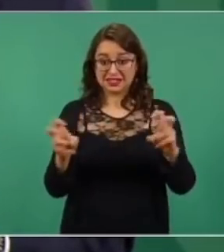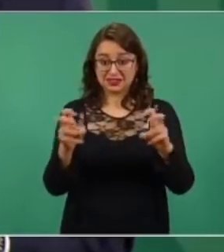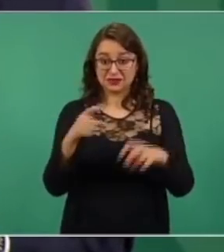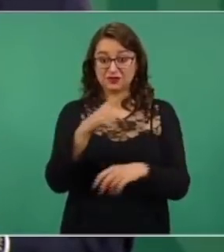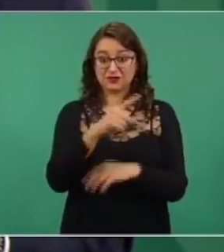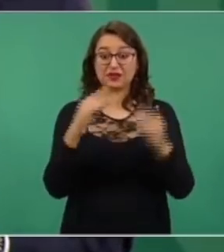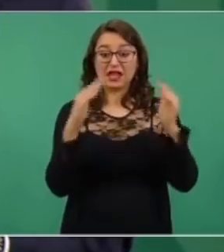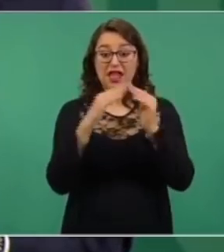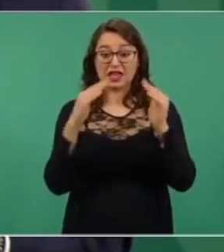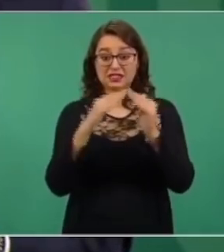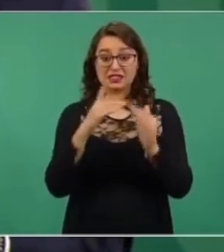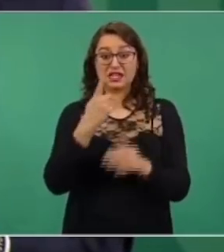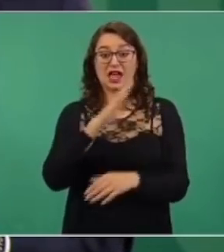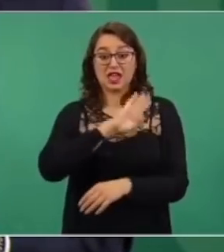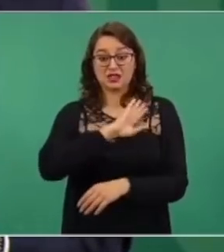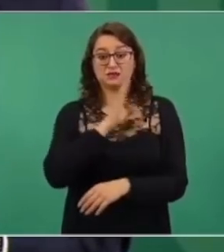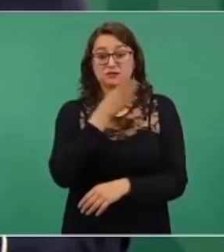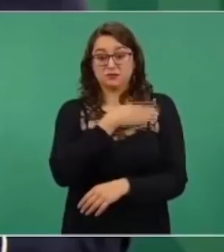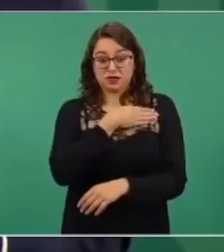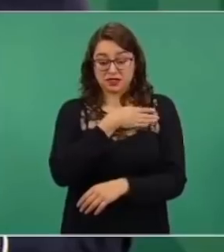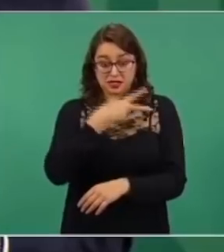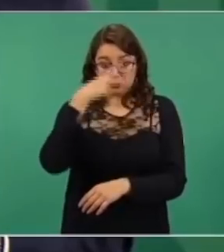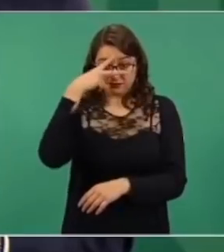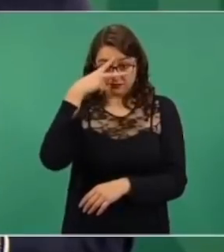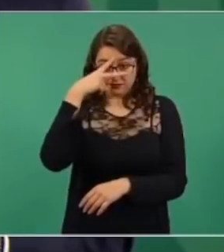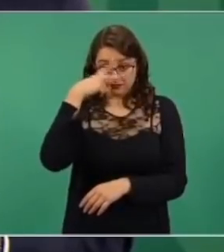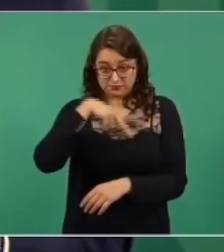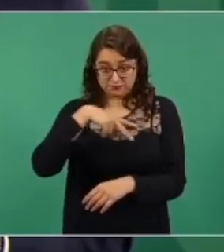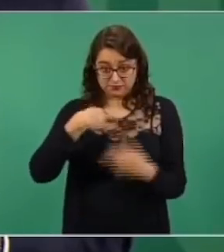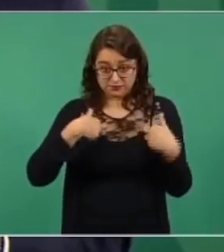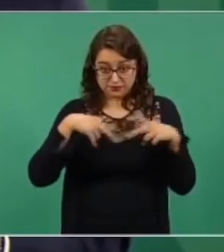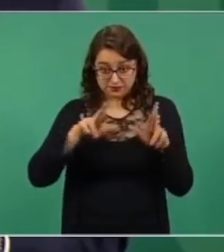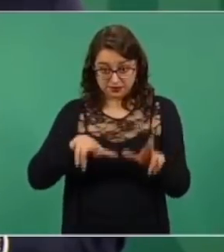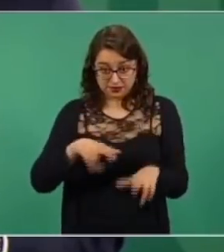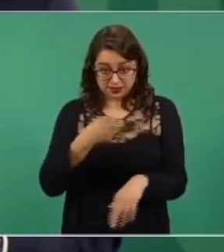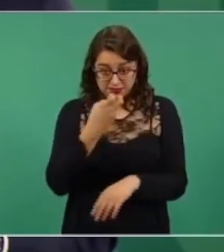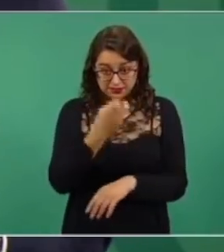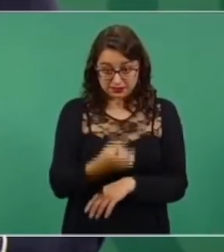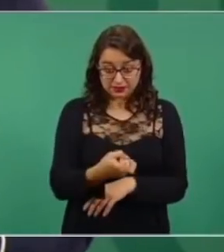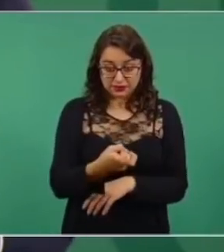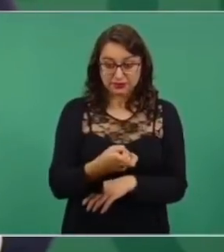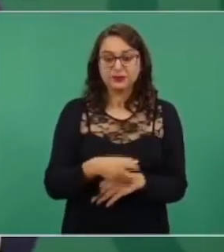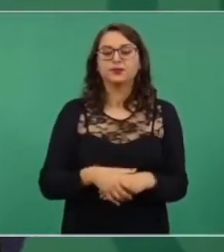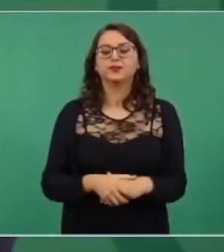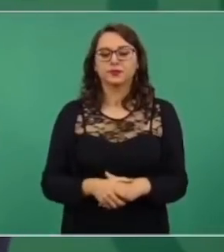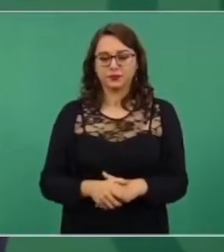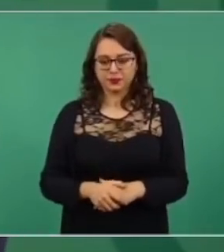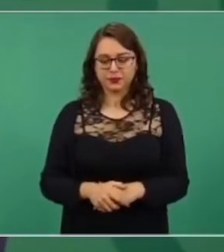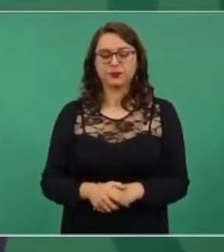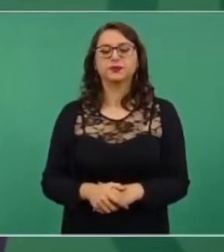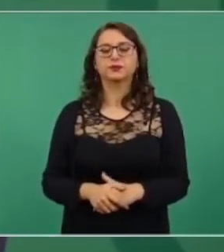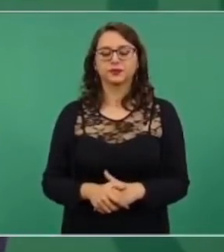España en México, a eso te refieres, ¿verdad? Sí.